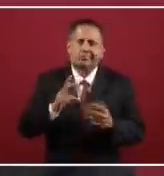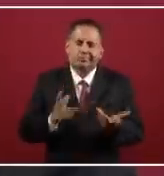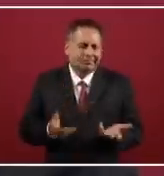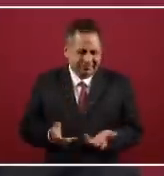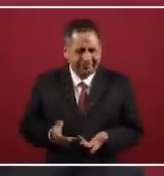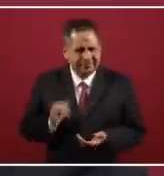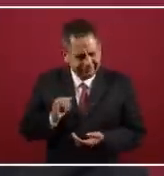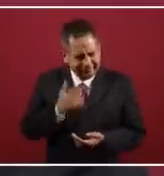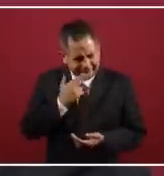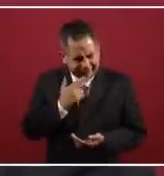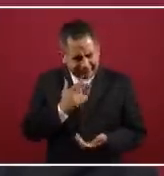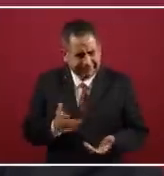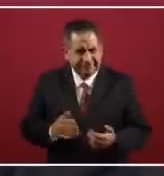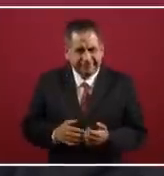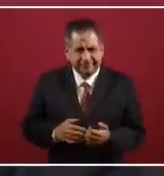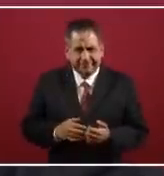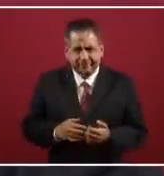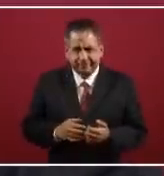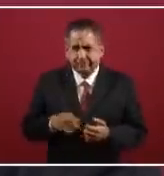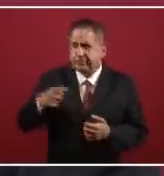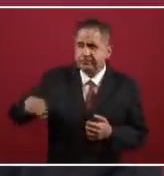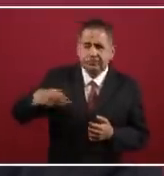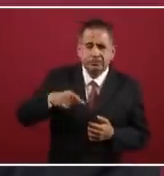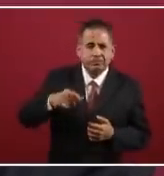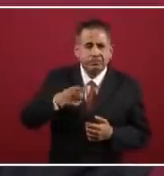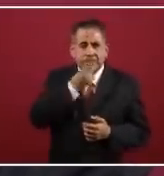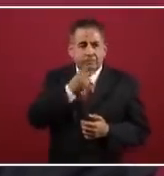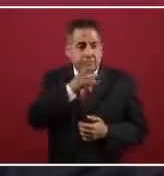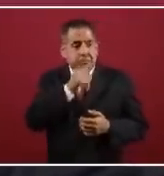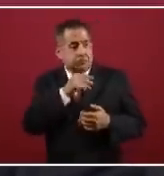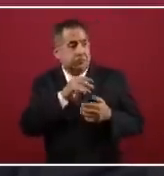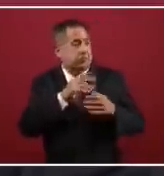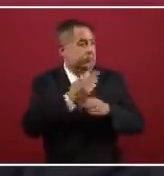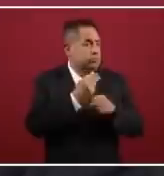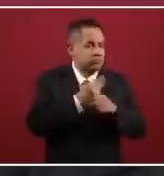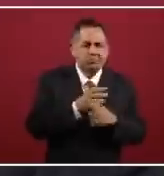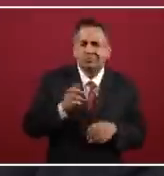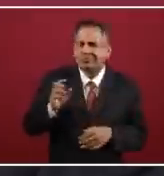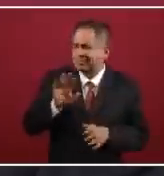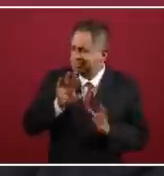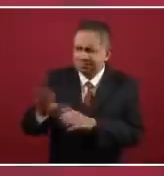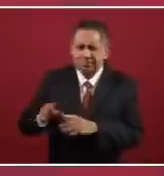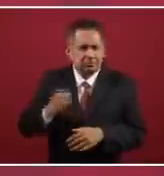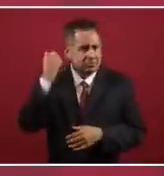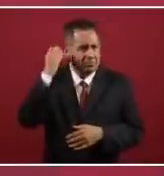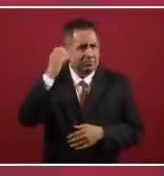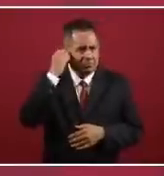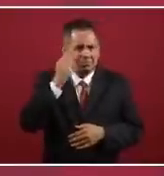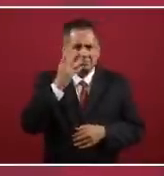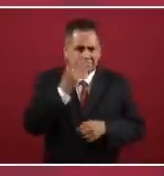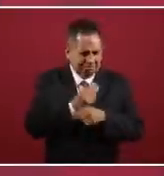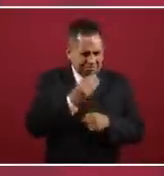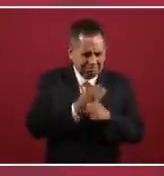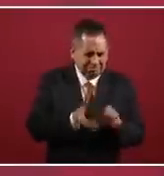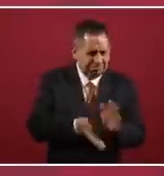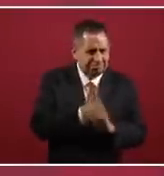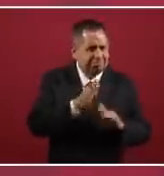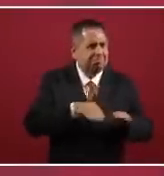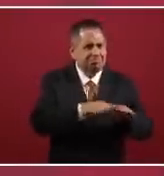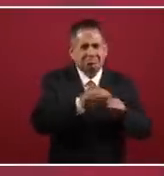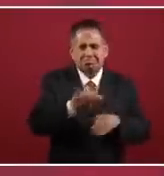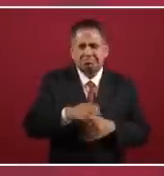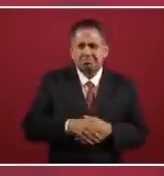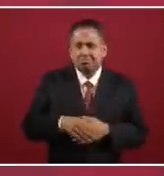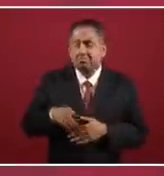¿no? No tienen capacidad técnica. En el caso de los caminos de Oaxaca, decían, es que